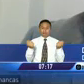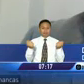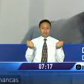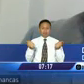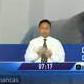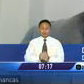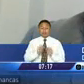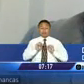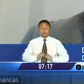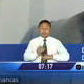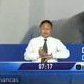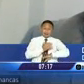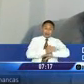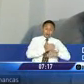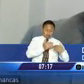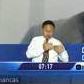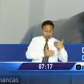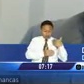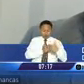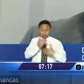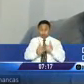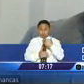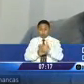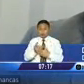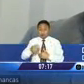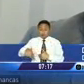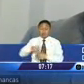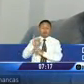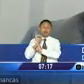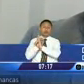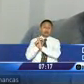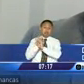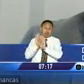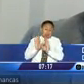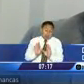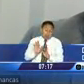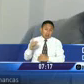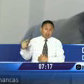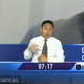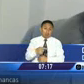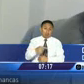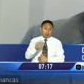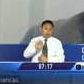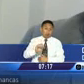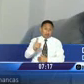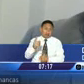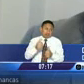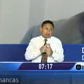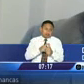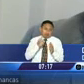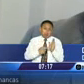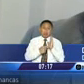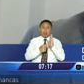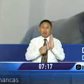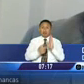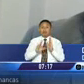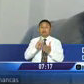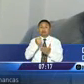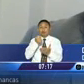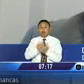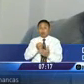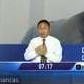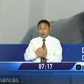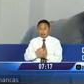generar protocolos para las instituciones. Yo pensaría que por ahí debería ser, es decir, que la compra